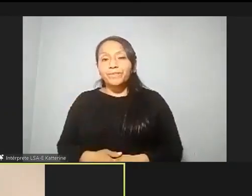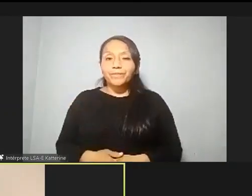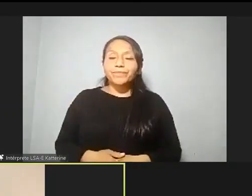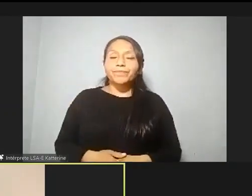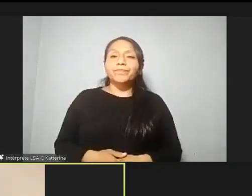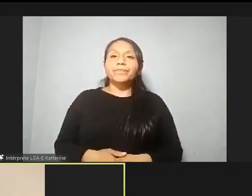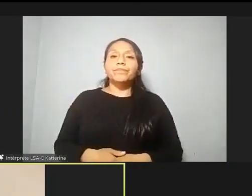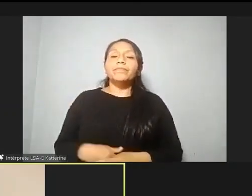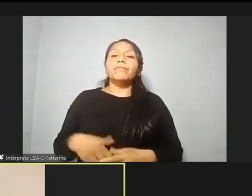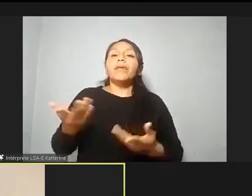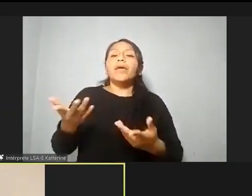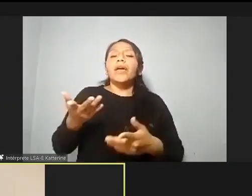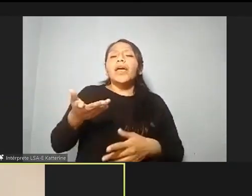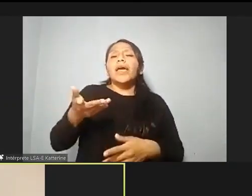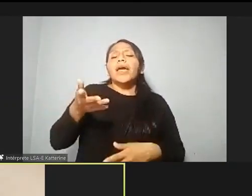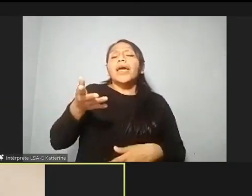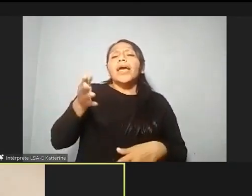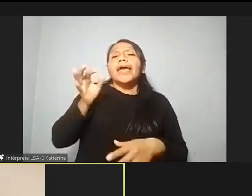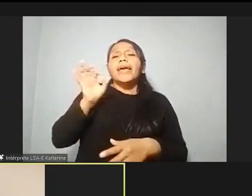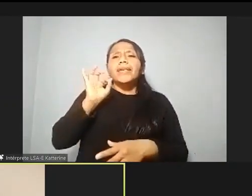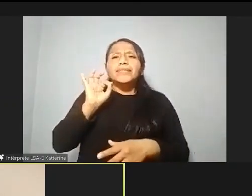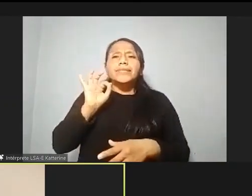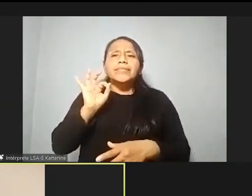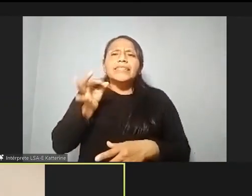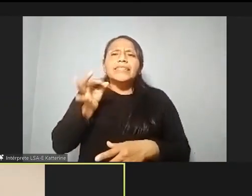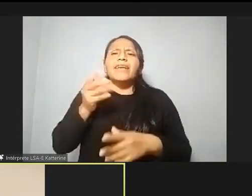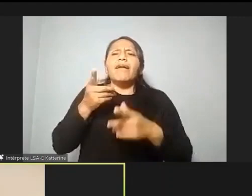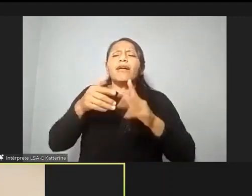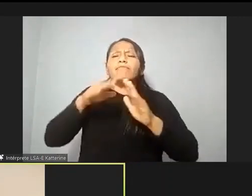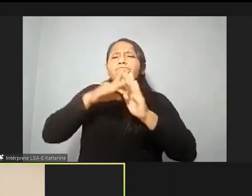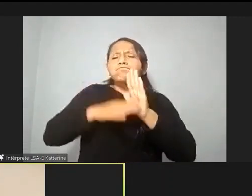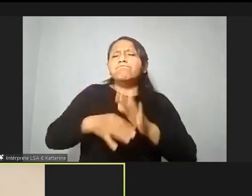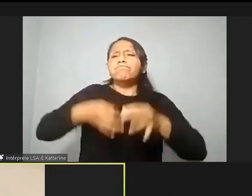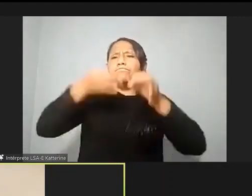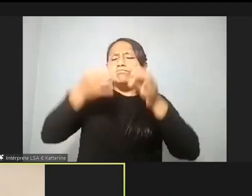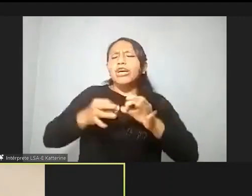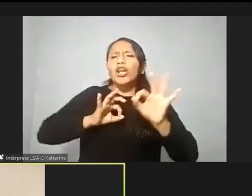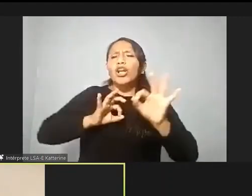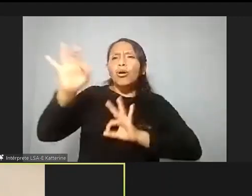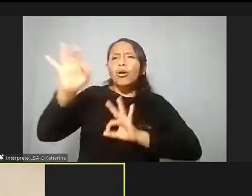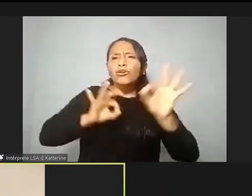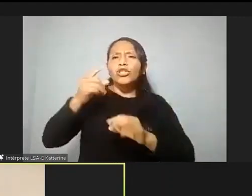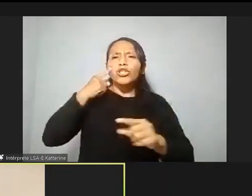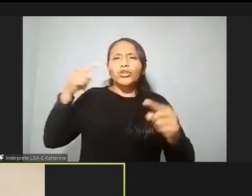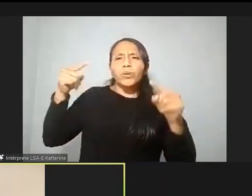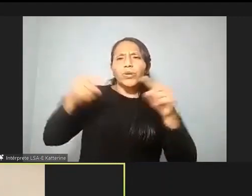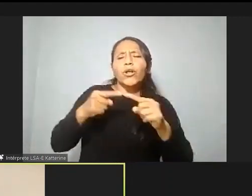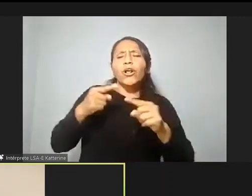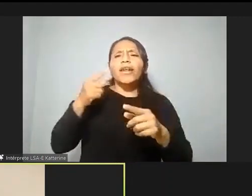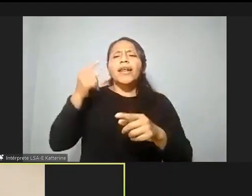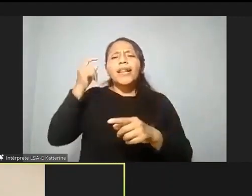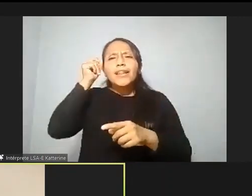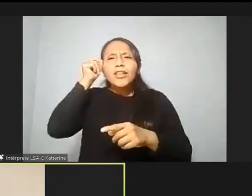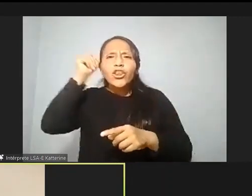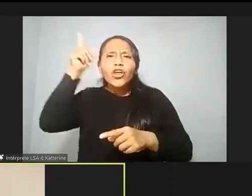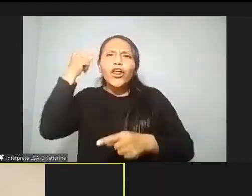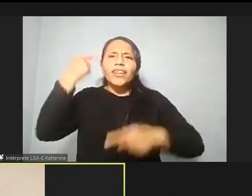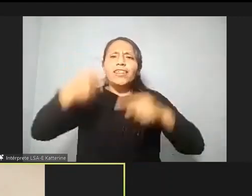en lo profundo de lo curricular, en los proyectos institucionales y en lo ideológico de sus diversos